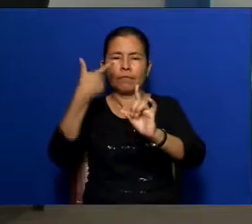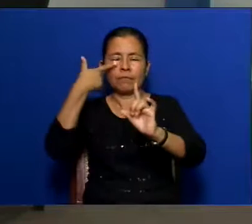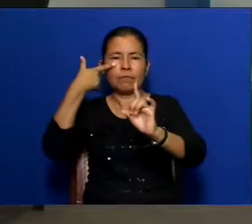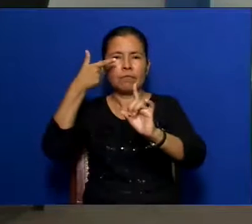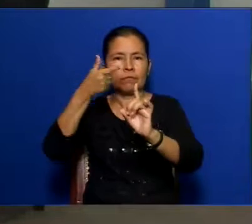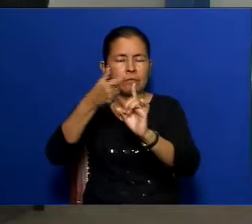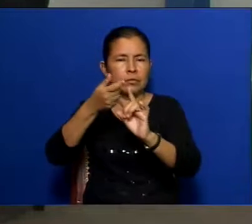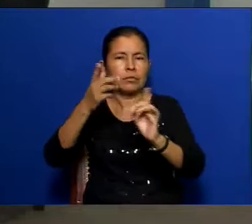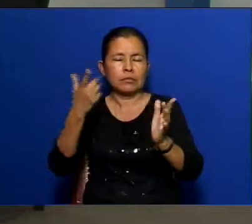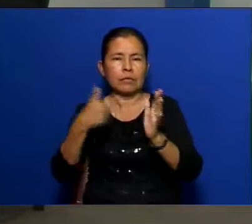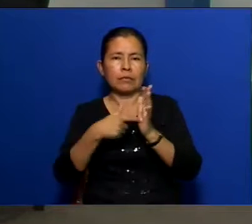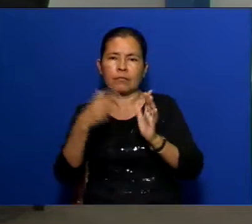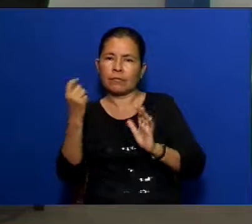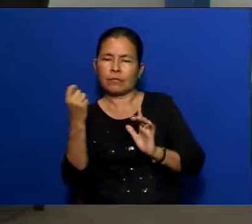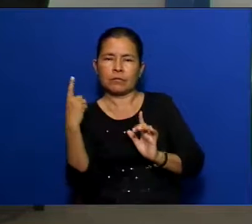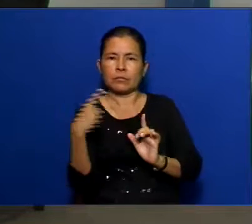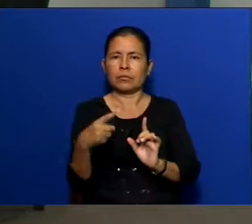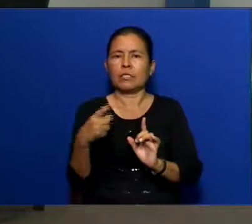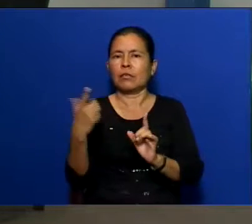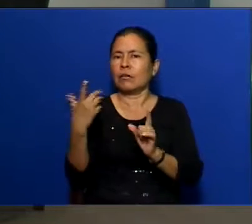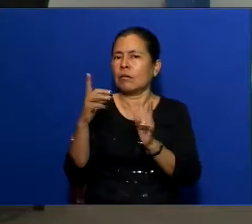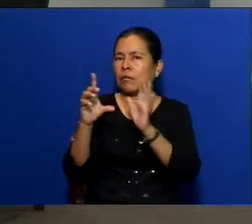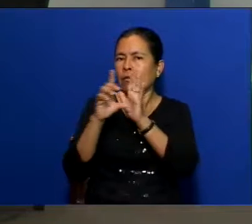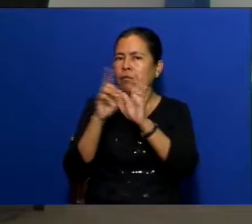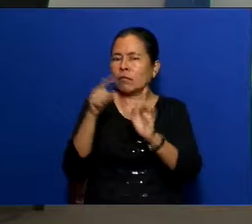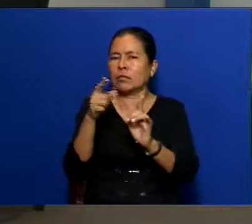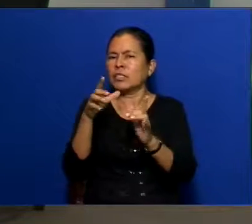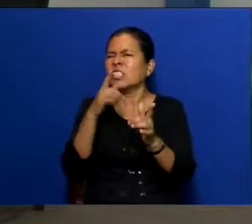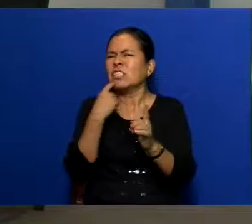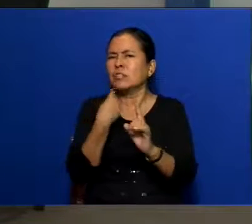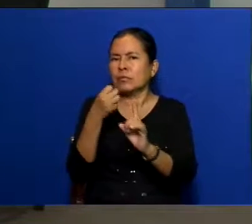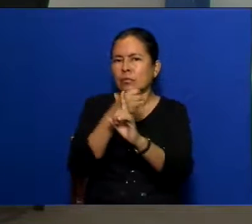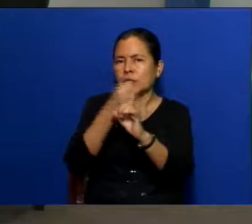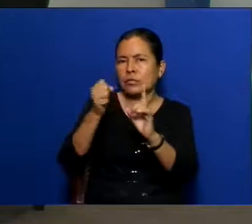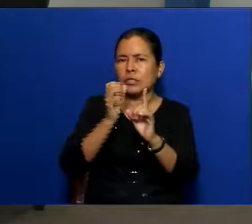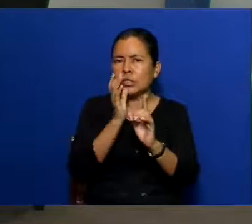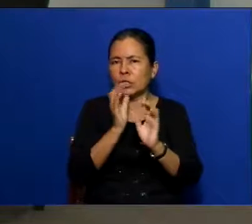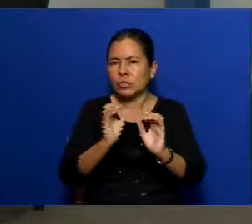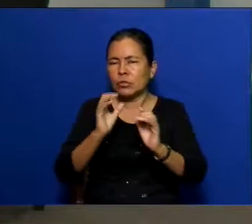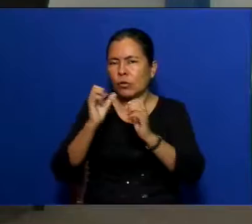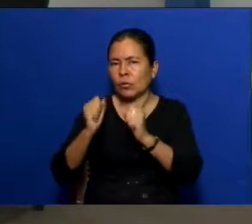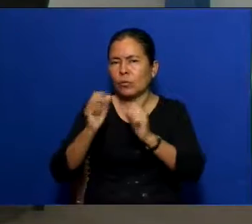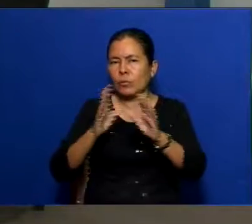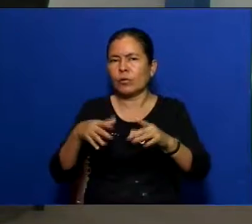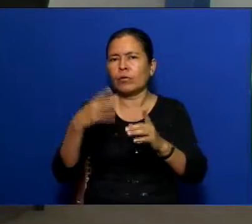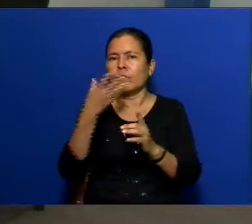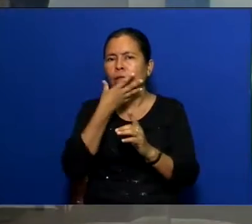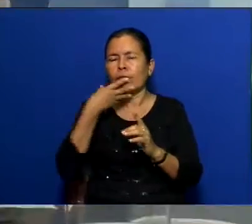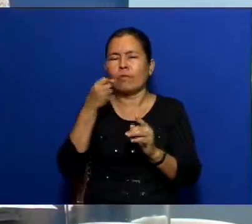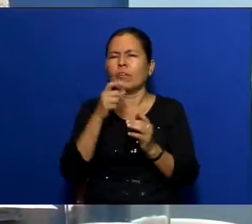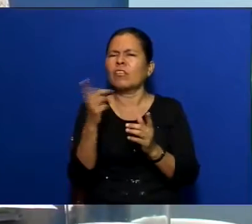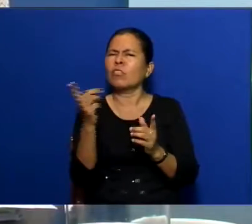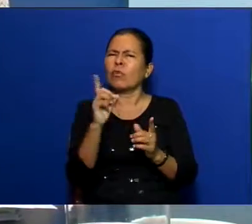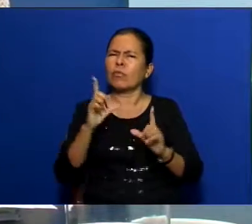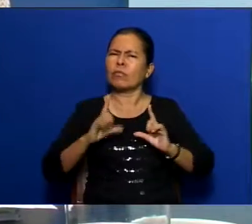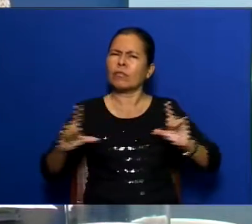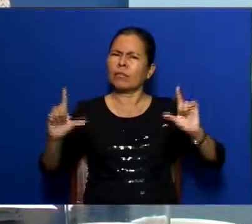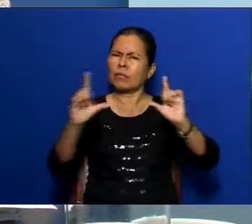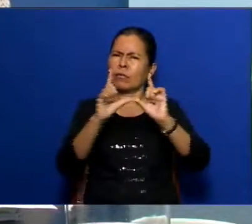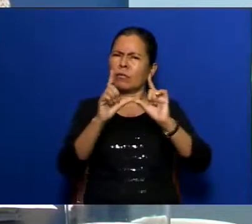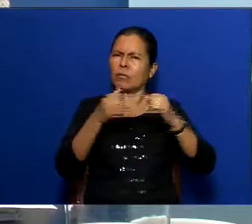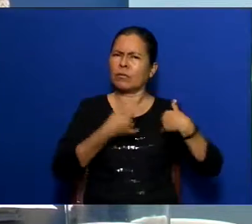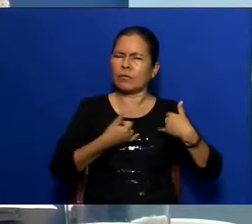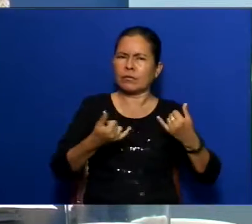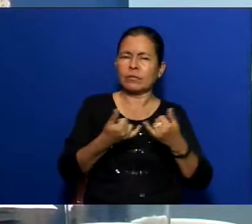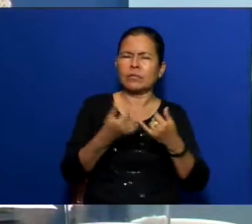están cometiendo contra las niñas, los niños y los adolescentes. ¿Las instalaciones están ahí ubicadas en el Instituto de Medicina